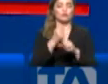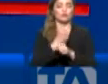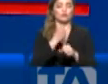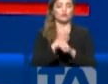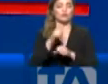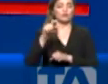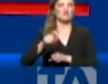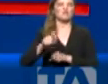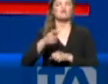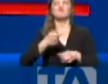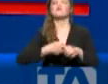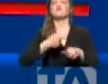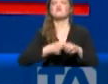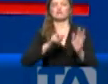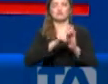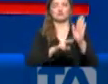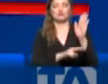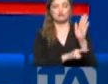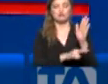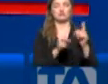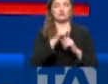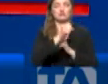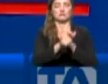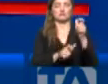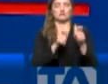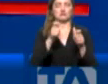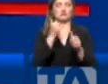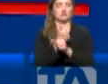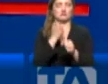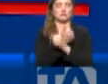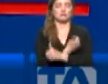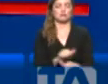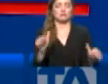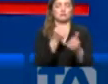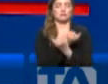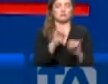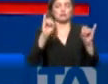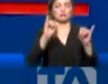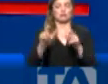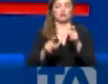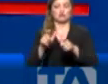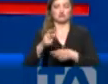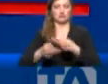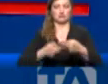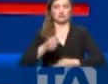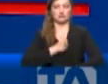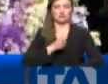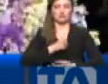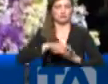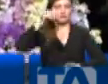la necesidad de reglamentar la situación de trabajadores autónomos y de emprendedores.